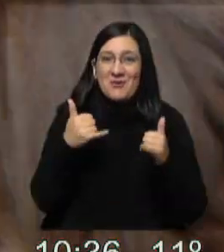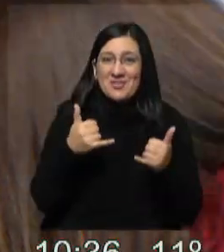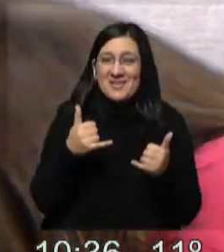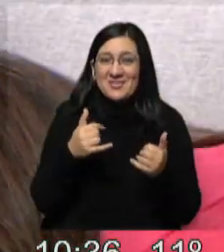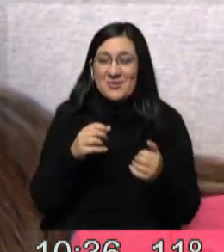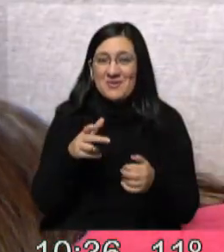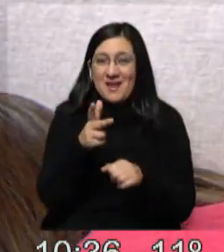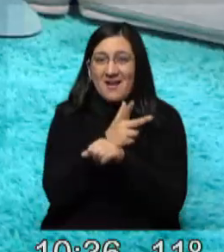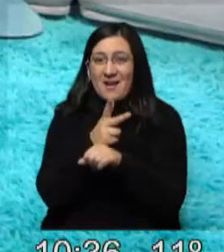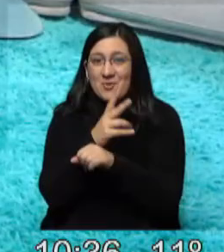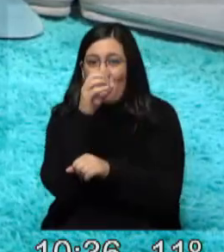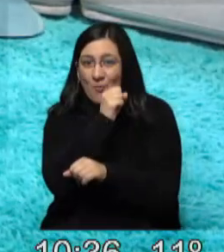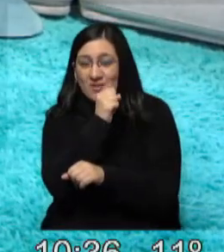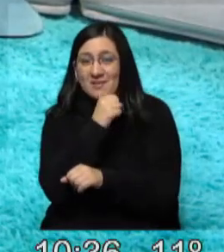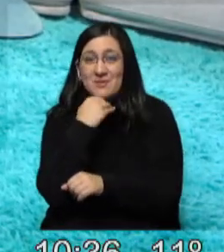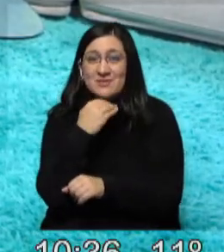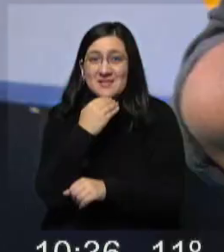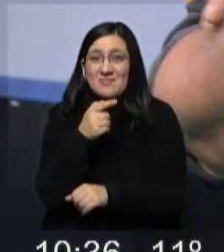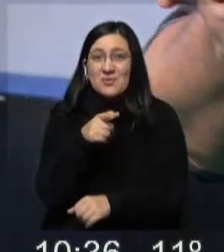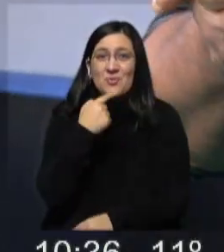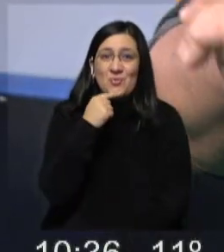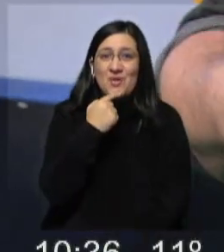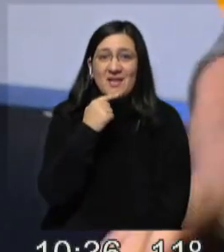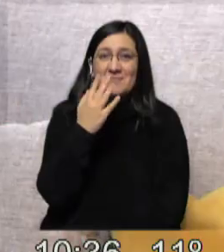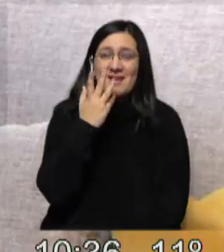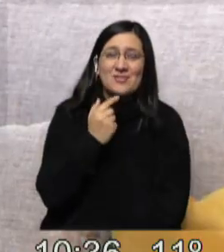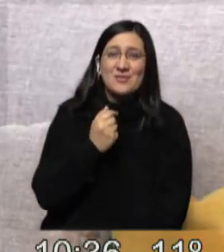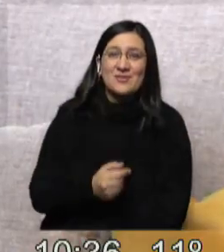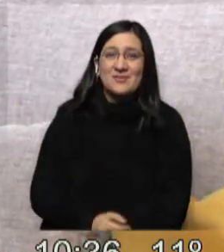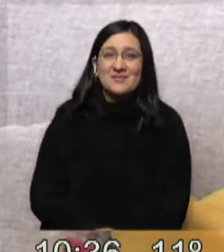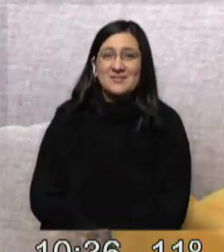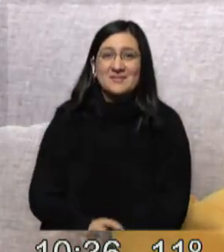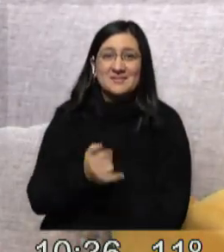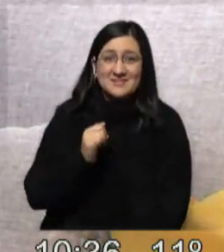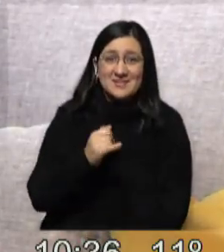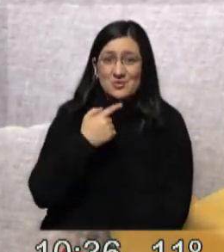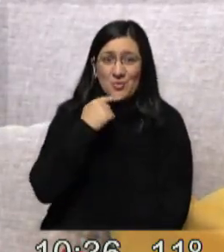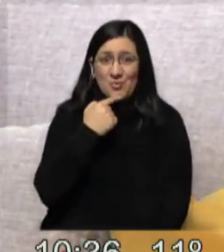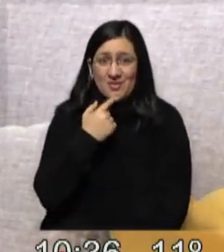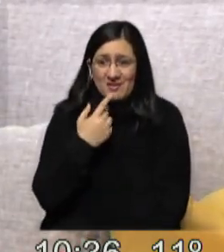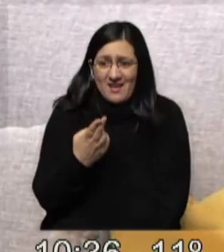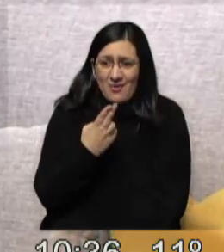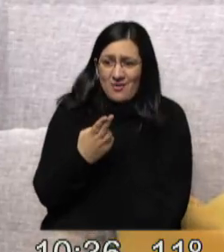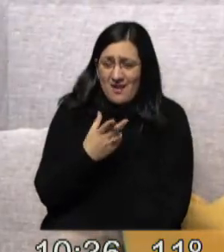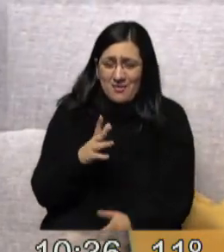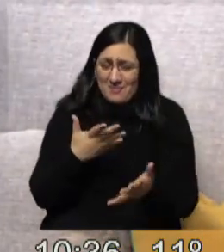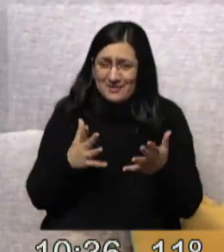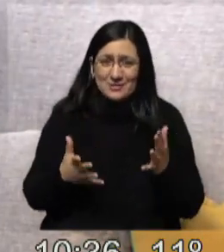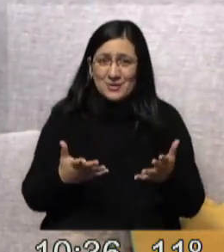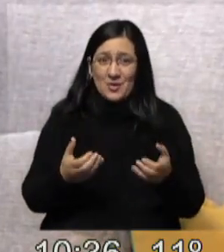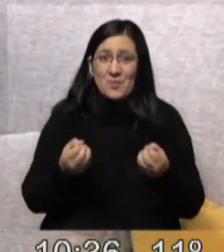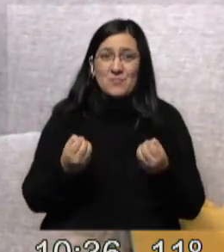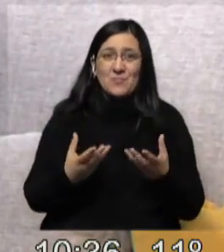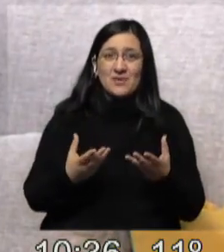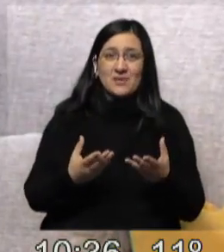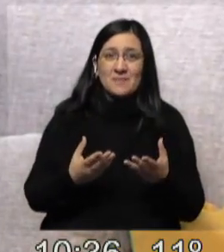Pero me encantó que por lo menos dudaras. No, no dudo. Sí, por eso. eso, digo, ¿qué? Algo raro hay. No, dudó, dijo. No, porque había mucho